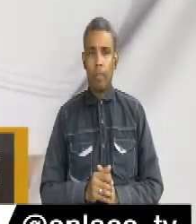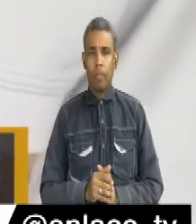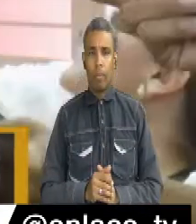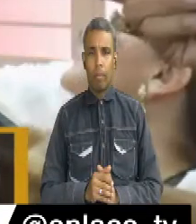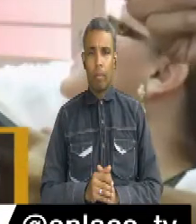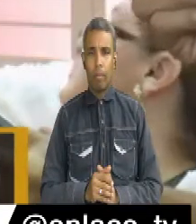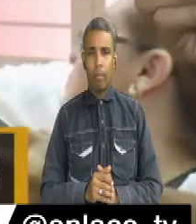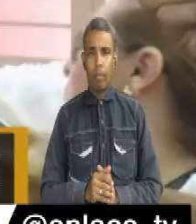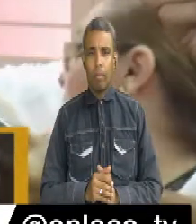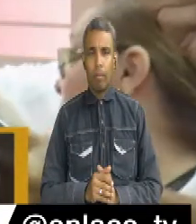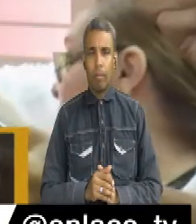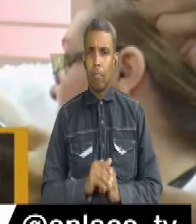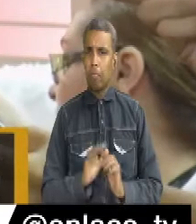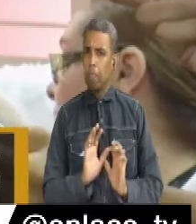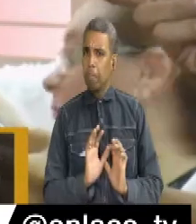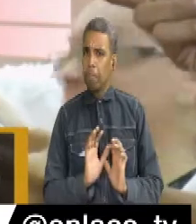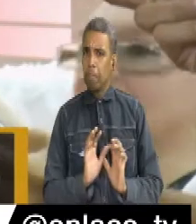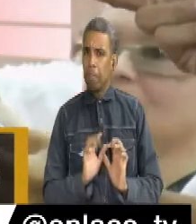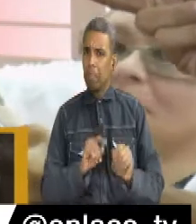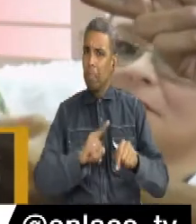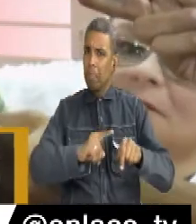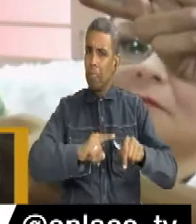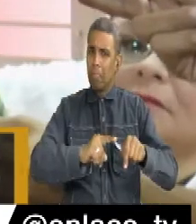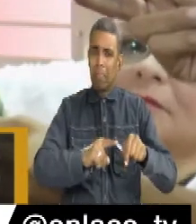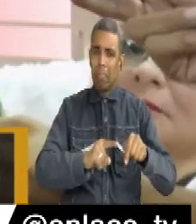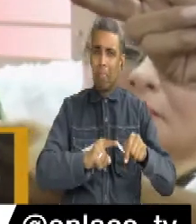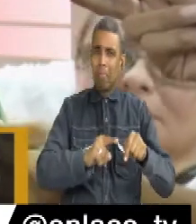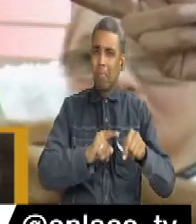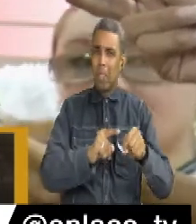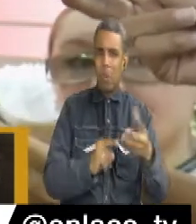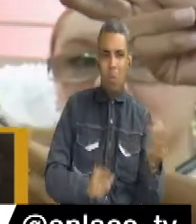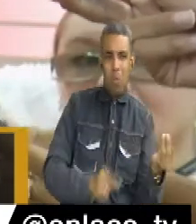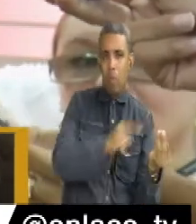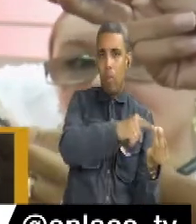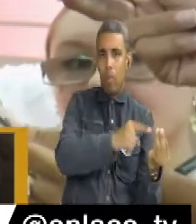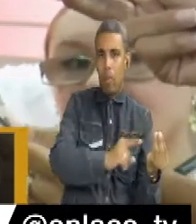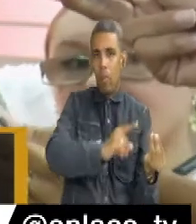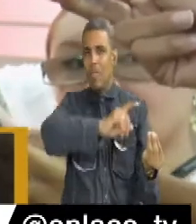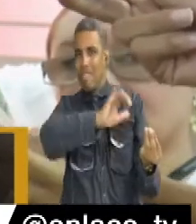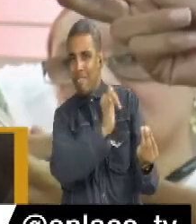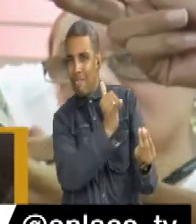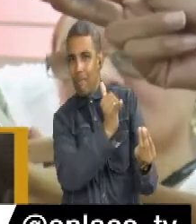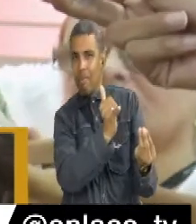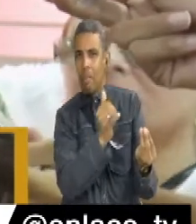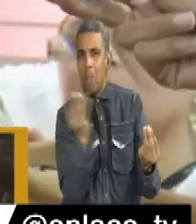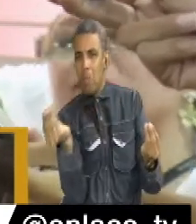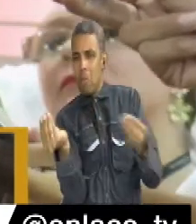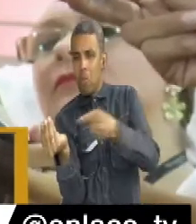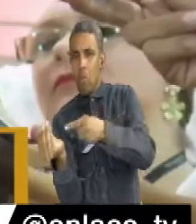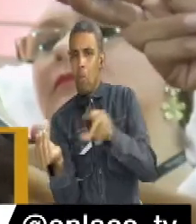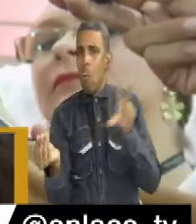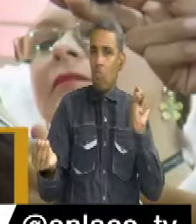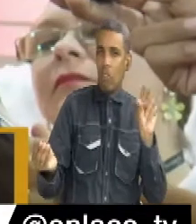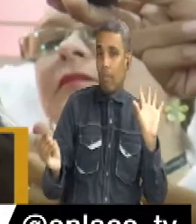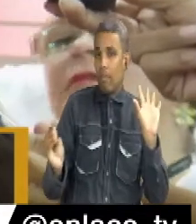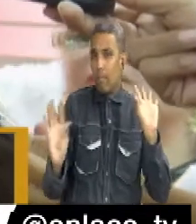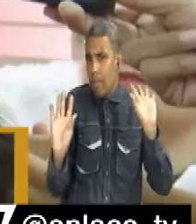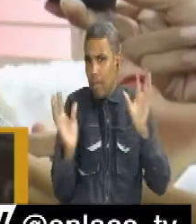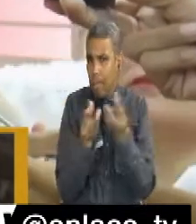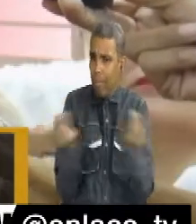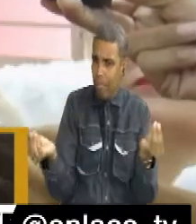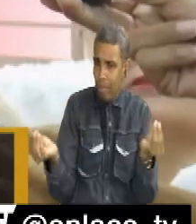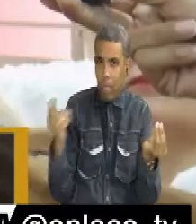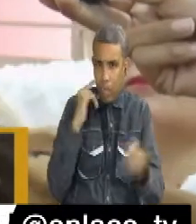los diferentes comités para evitar que hayan unas confrontaciones entre las diferentes campañas. Lo que nosotros hacemos